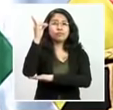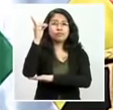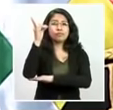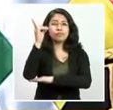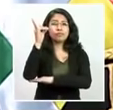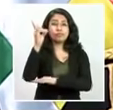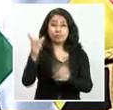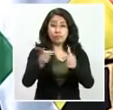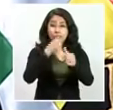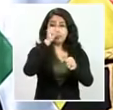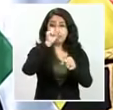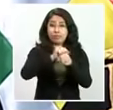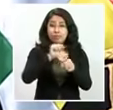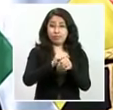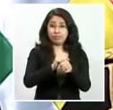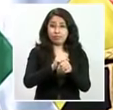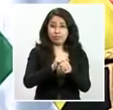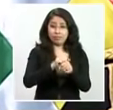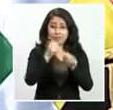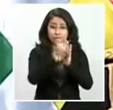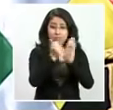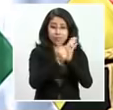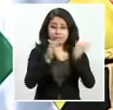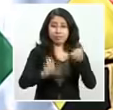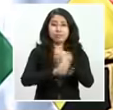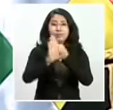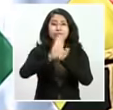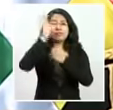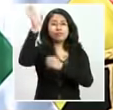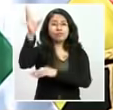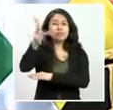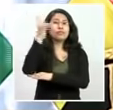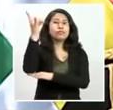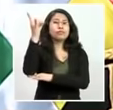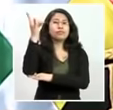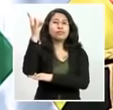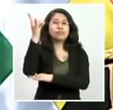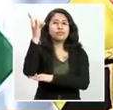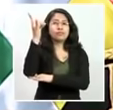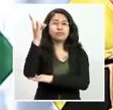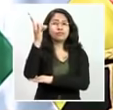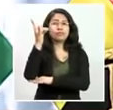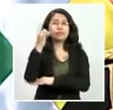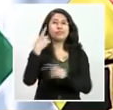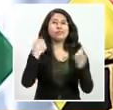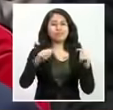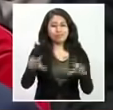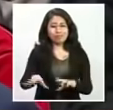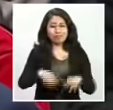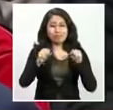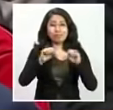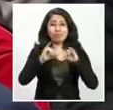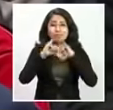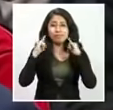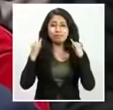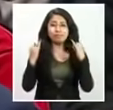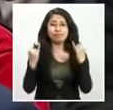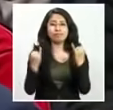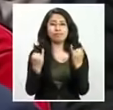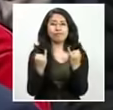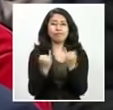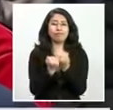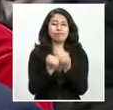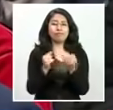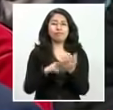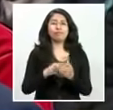La primera tarea de nuestro procurador, sin duda, es recuperar la institucionalidad de la